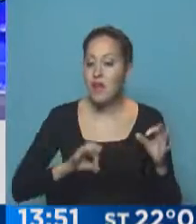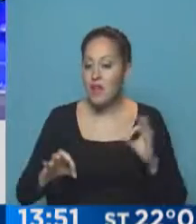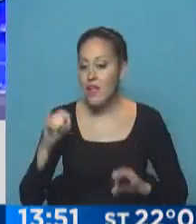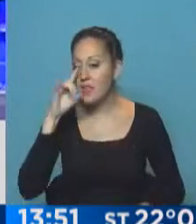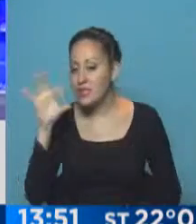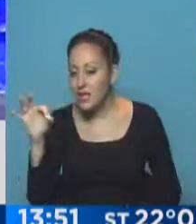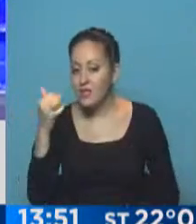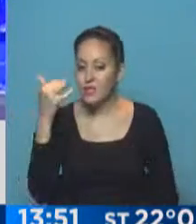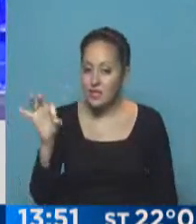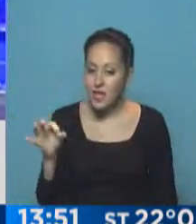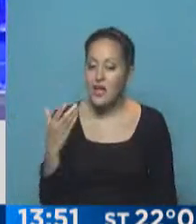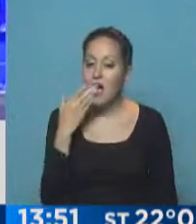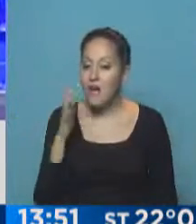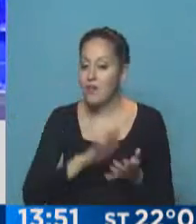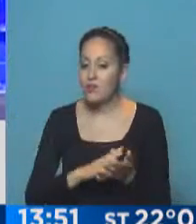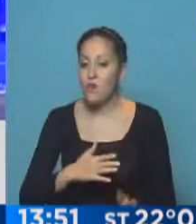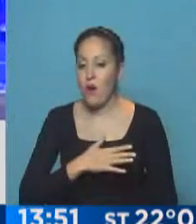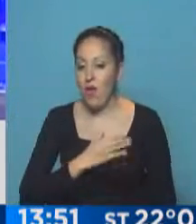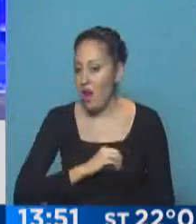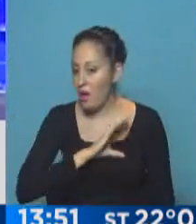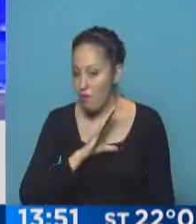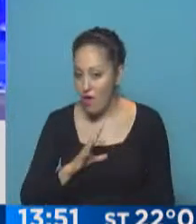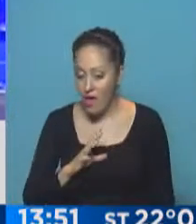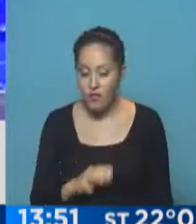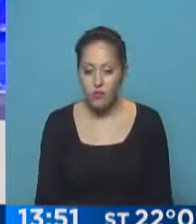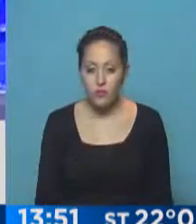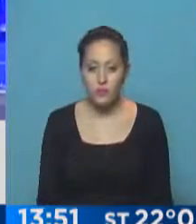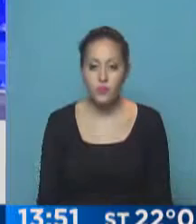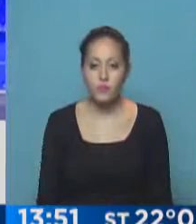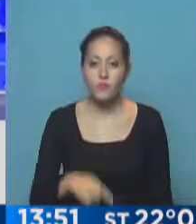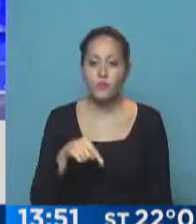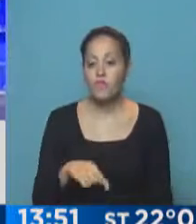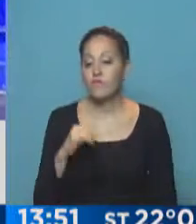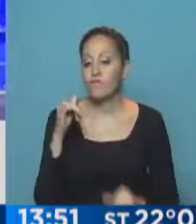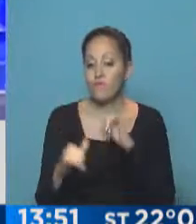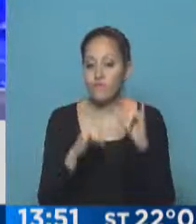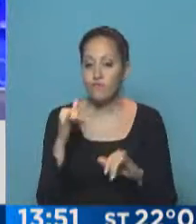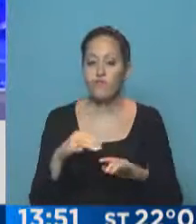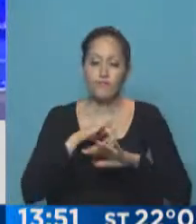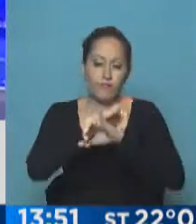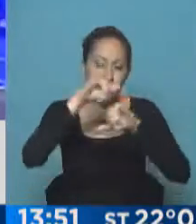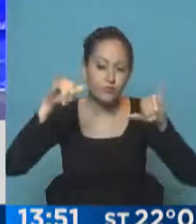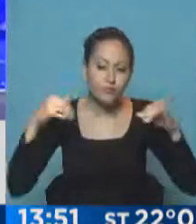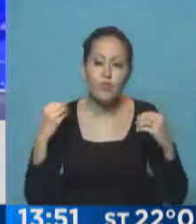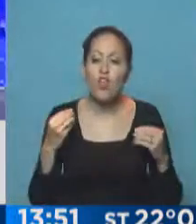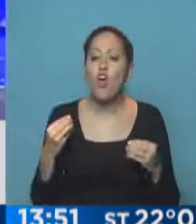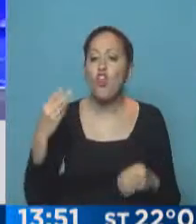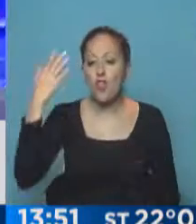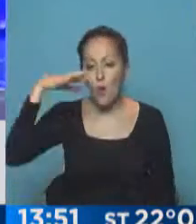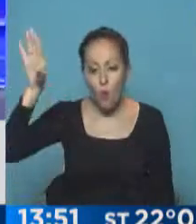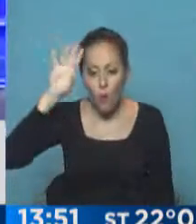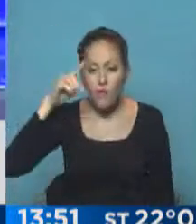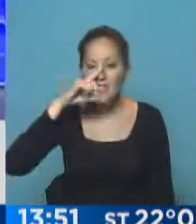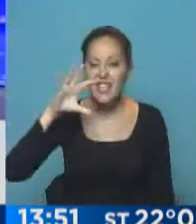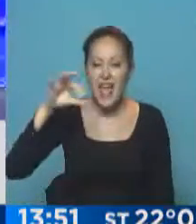amor, contextos amorosos. Silvio Rodríguez está en estos días presentando en una extensa gira por Cuba. 70 barrios de La